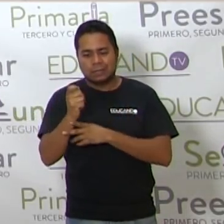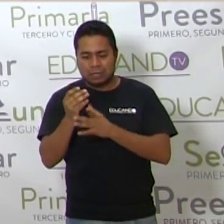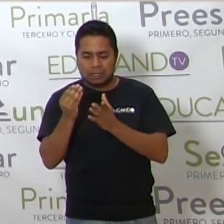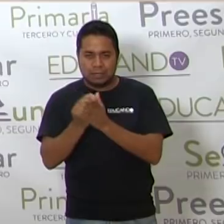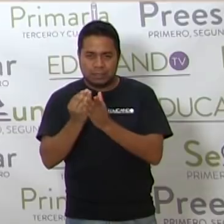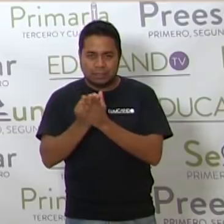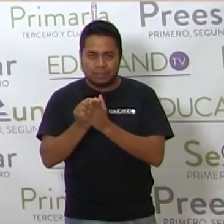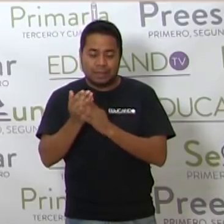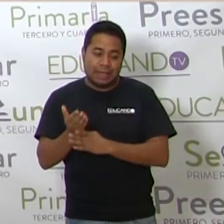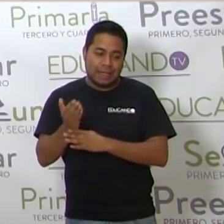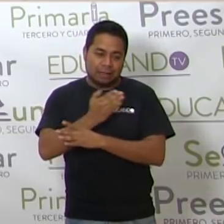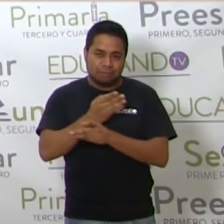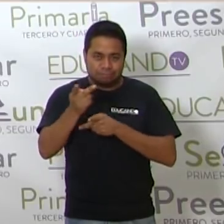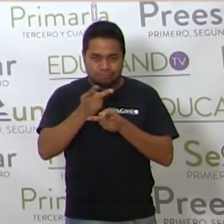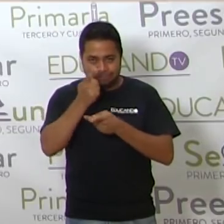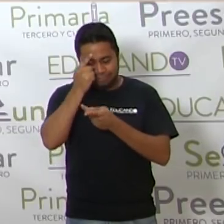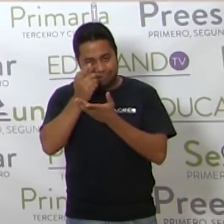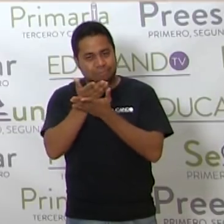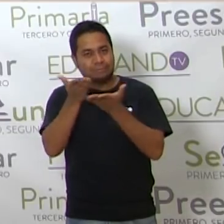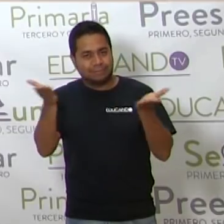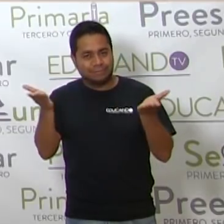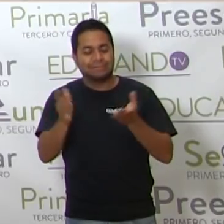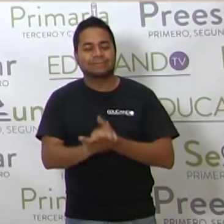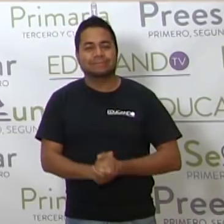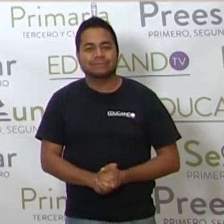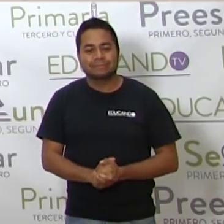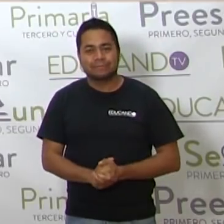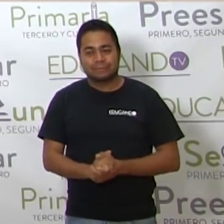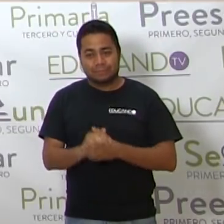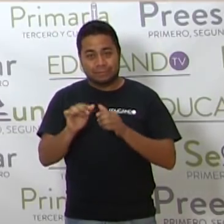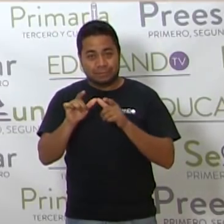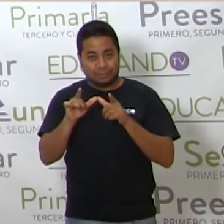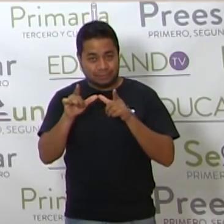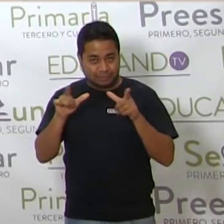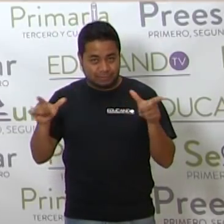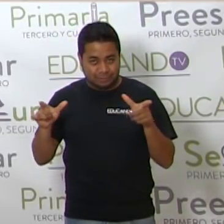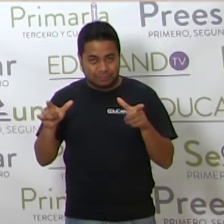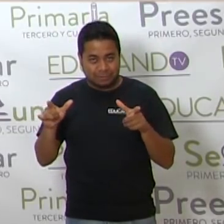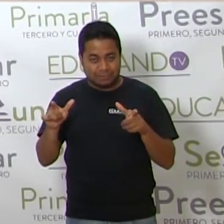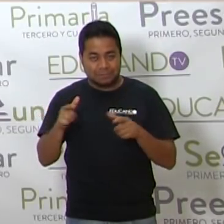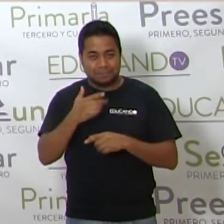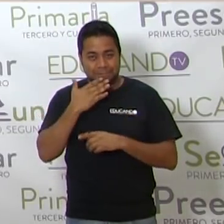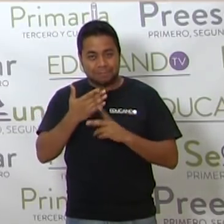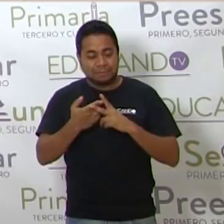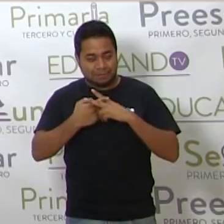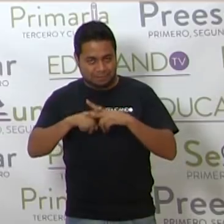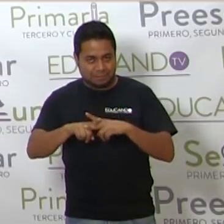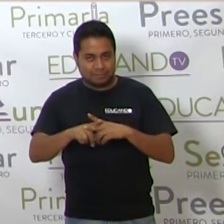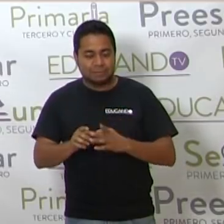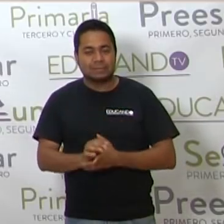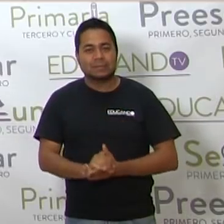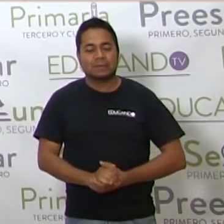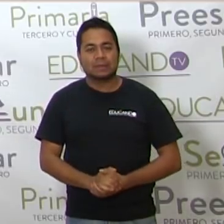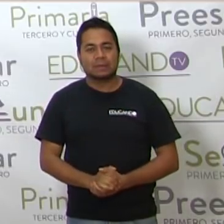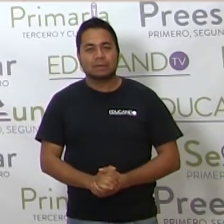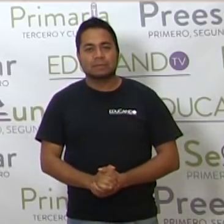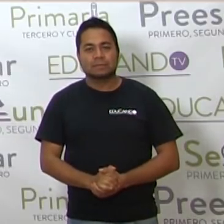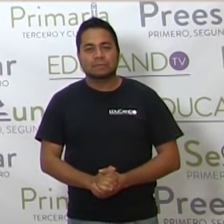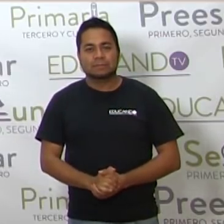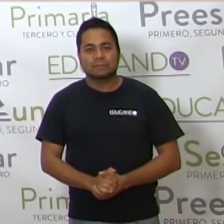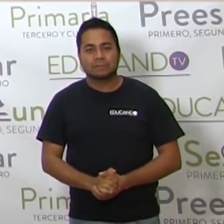puedan observar esta sesión que hemos preparado para ustedes. ¿Están listos? Comenzamos.